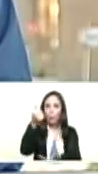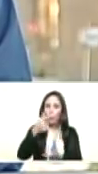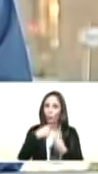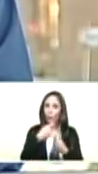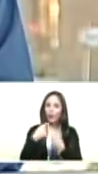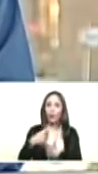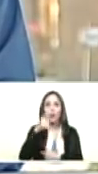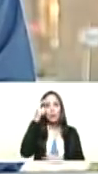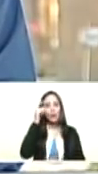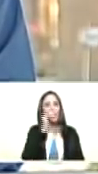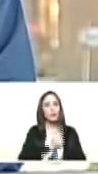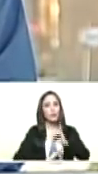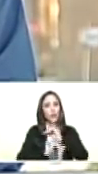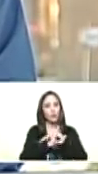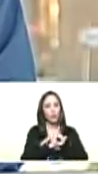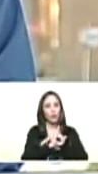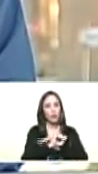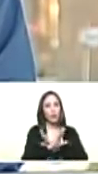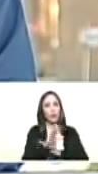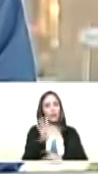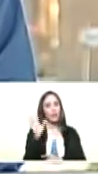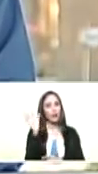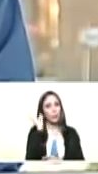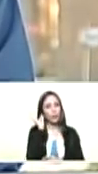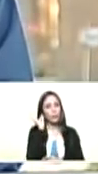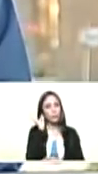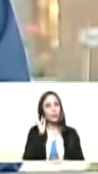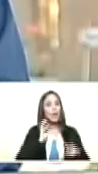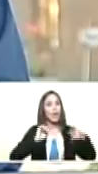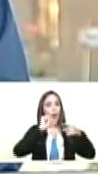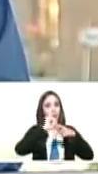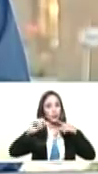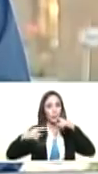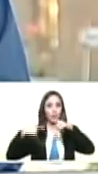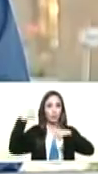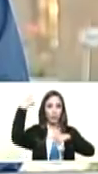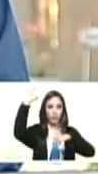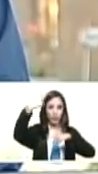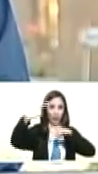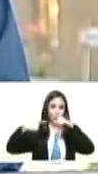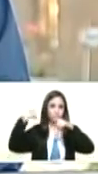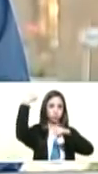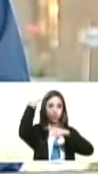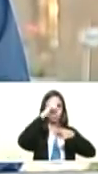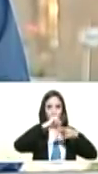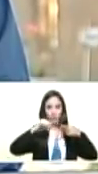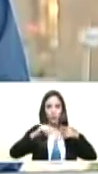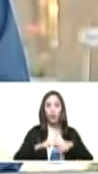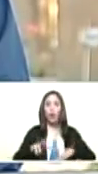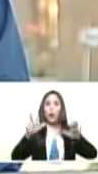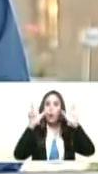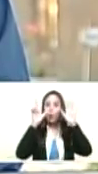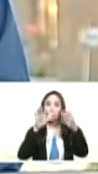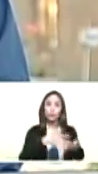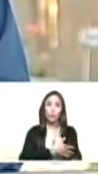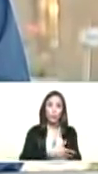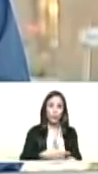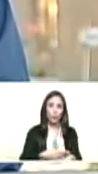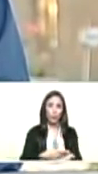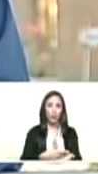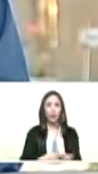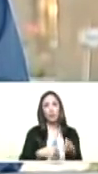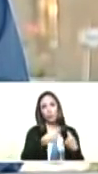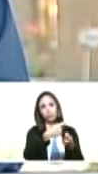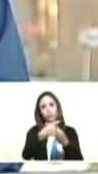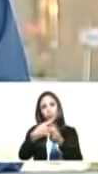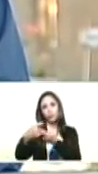Internacional. Ahora viene el Semana Santa, la otra semana arriba. 8 millones de bonos de Semana Santa